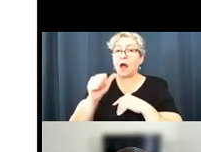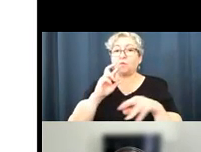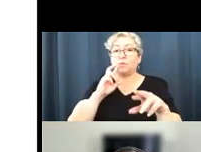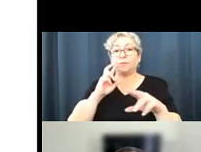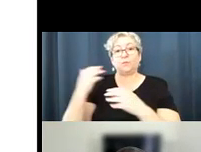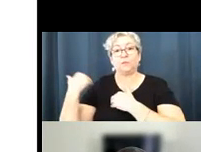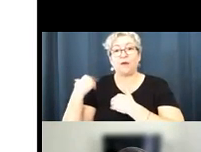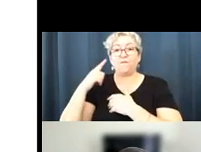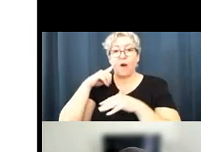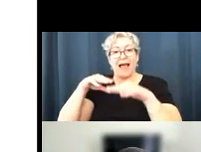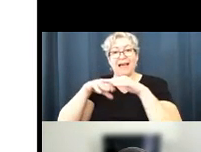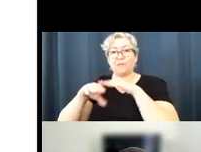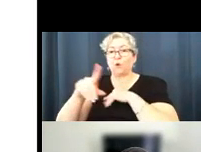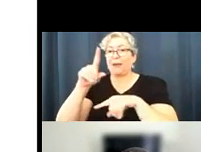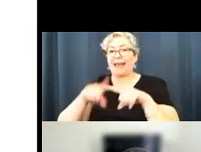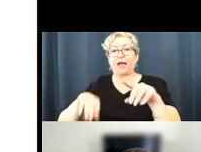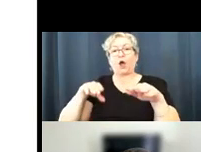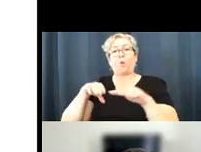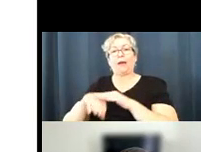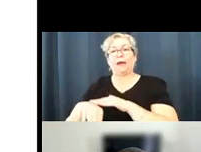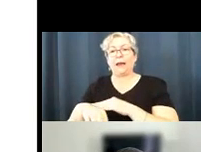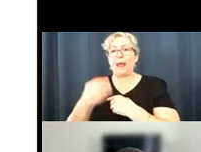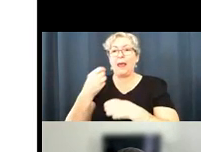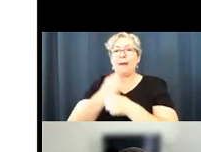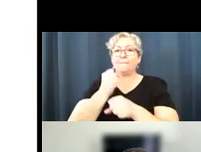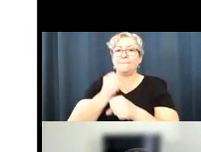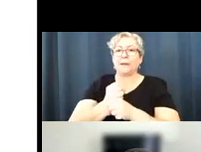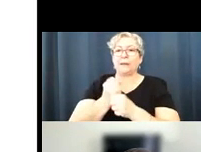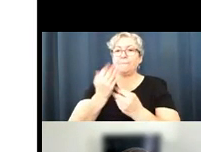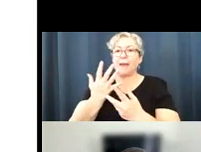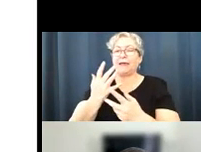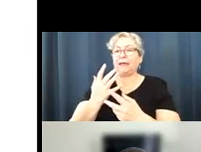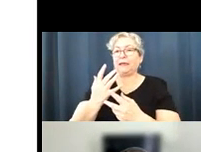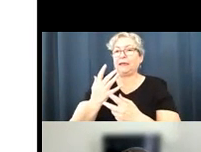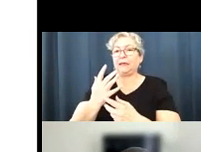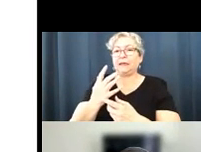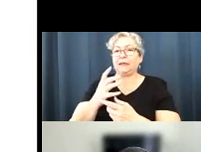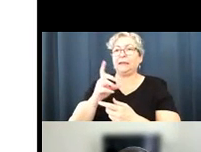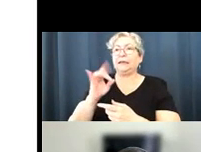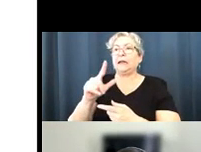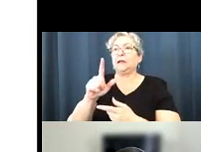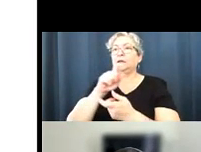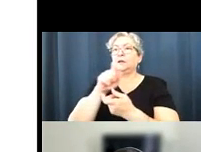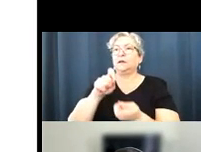no está usted no está responsable por la accesibilidad, usted no puede entrar y hacer